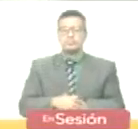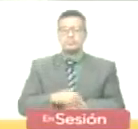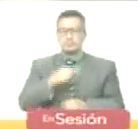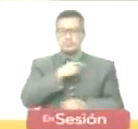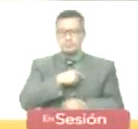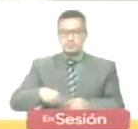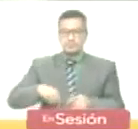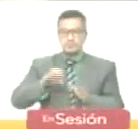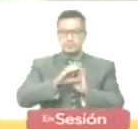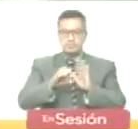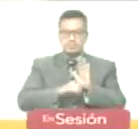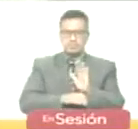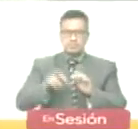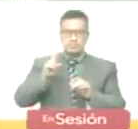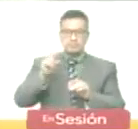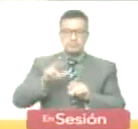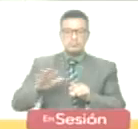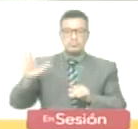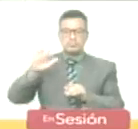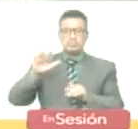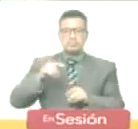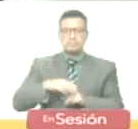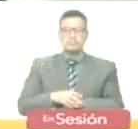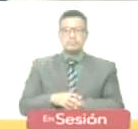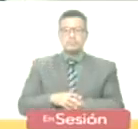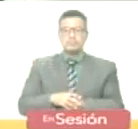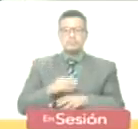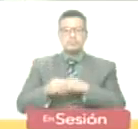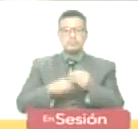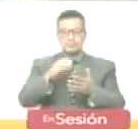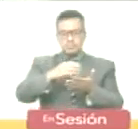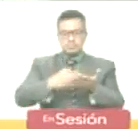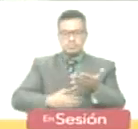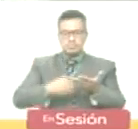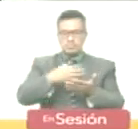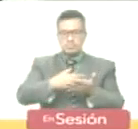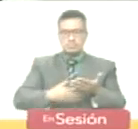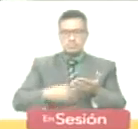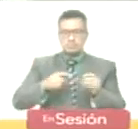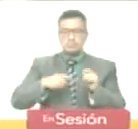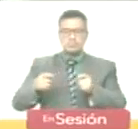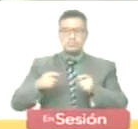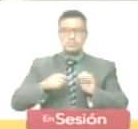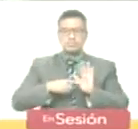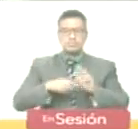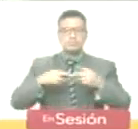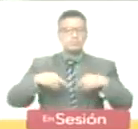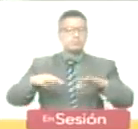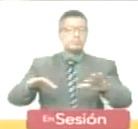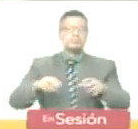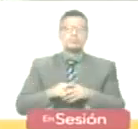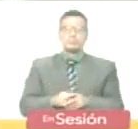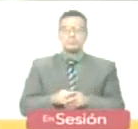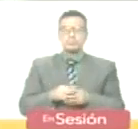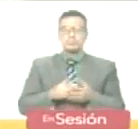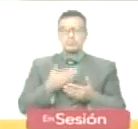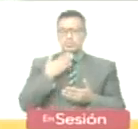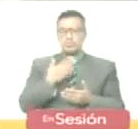presidente constitucional de la República Bolivariana de Venezuela. Se remite a la Gaceta Oficial a los fines de su publicación. Sírvese, por